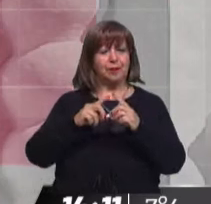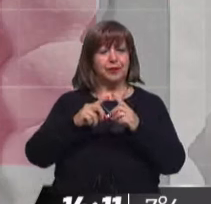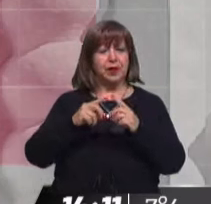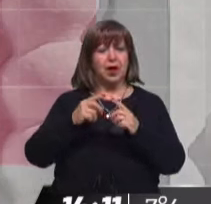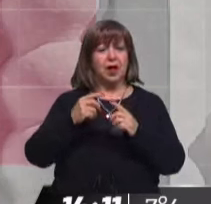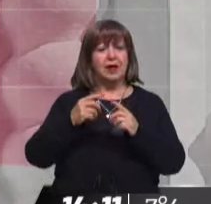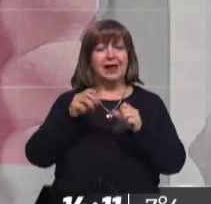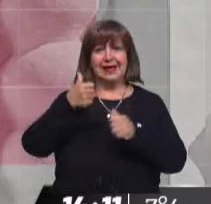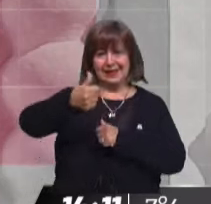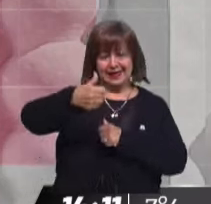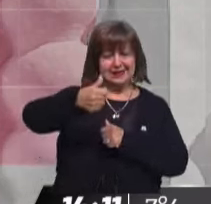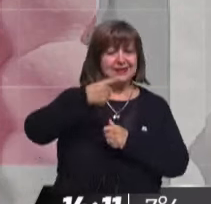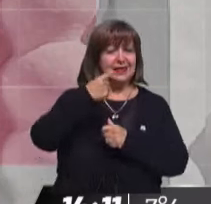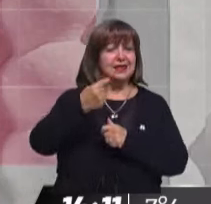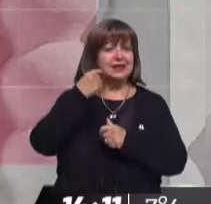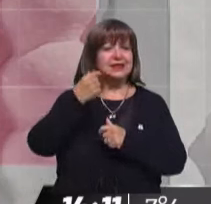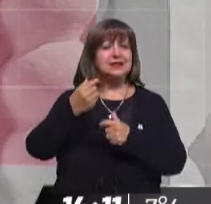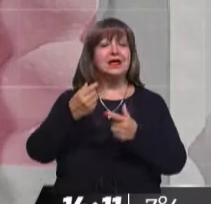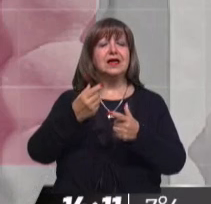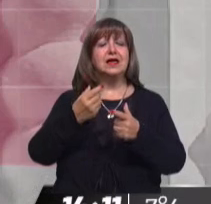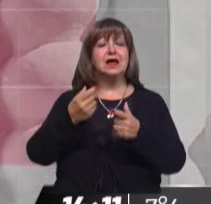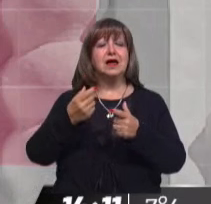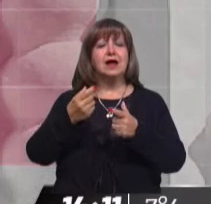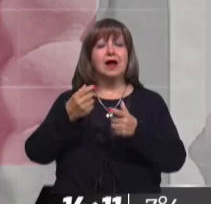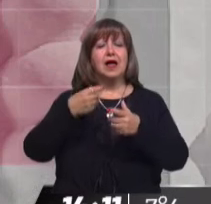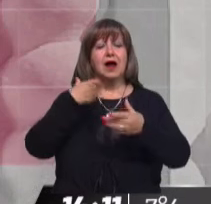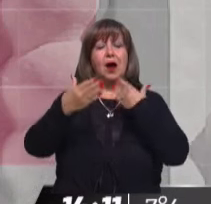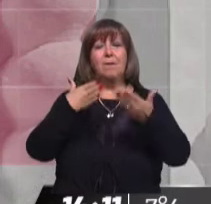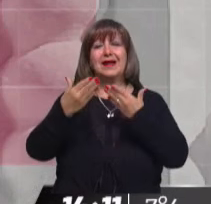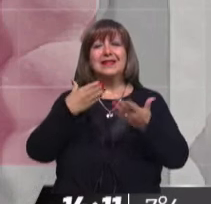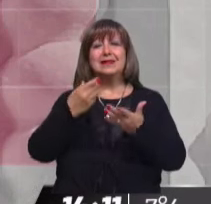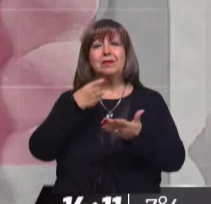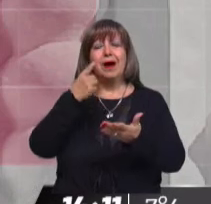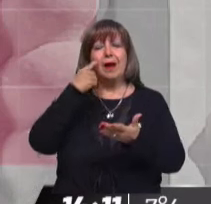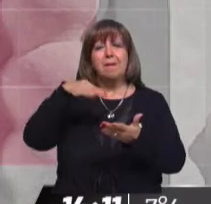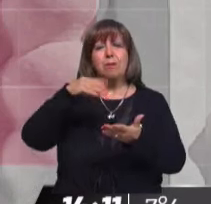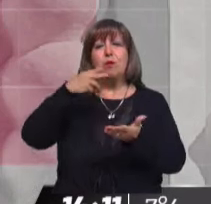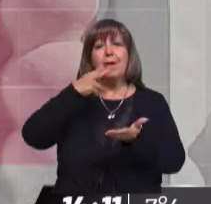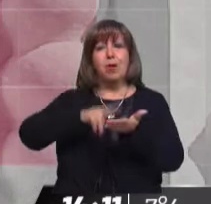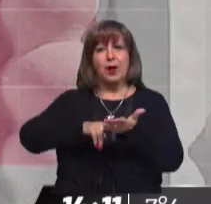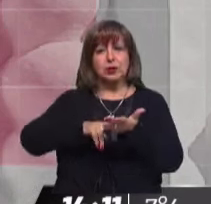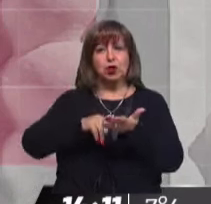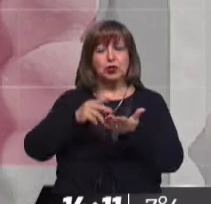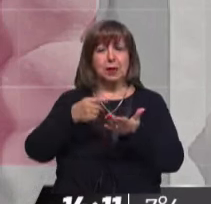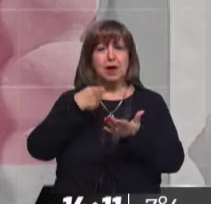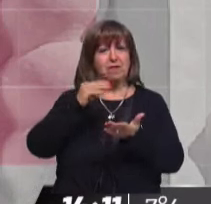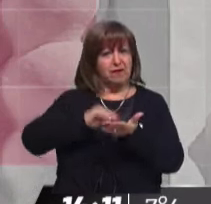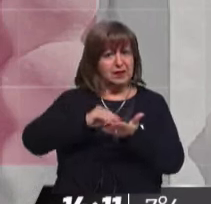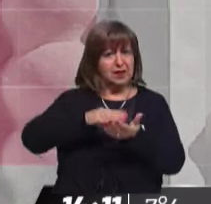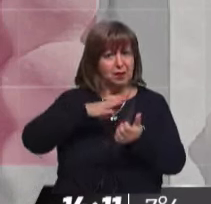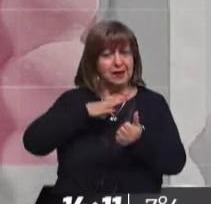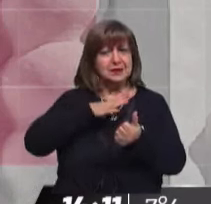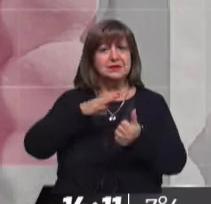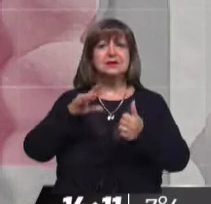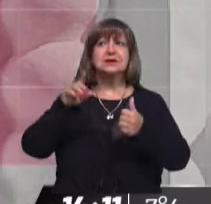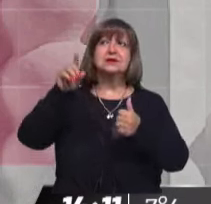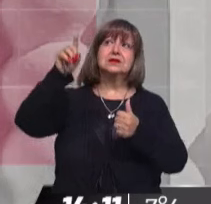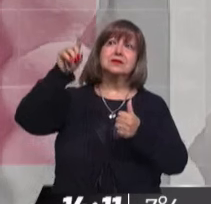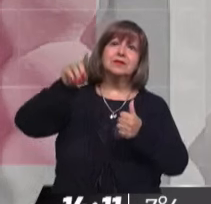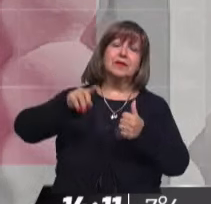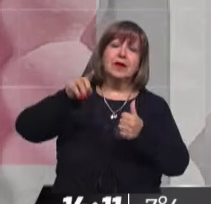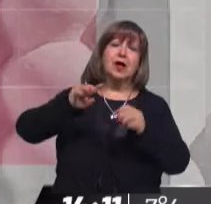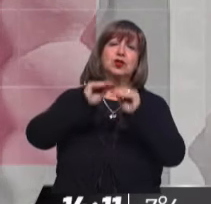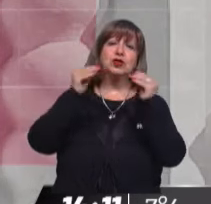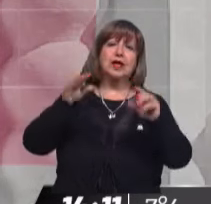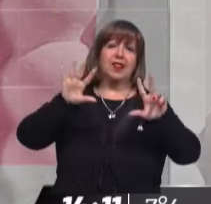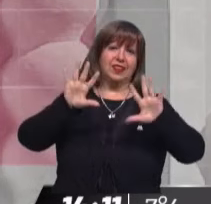federal de impuestos, ¿eh? Es un capítulo que me parece muy importante, que recién lo destacamos, pero no es lo único, hay más. Porque son